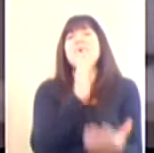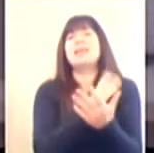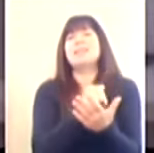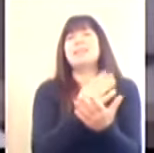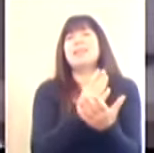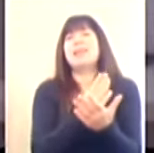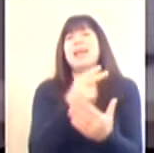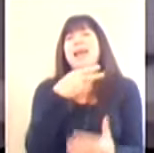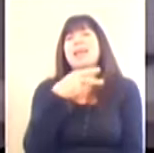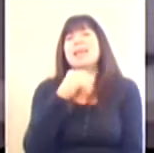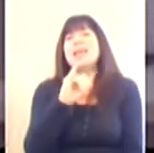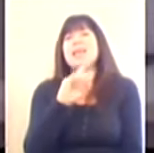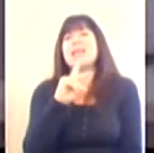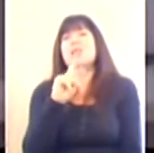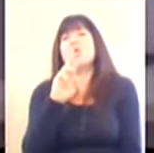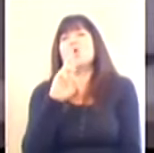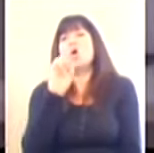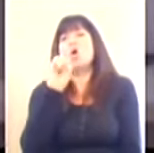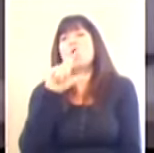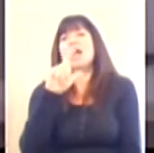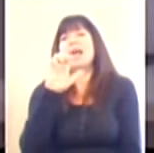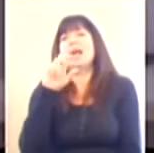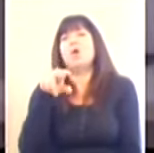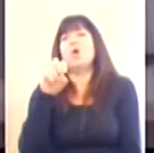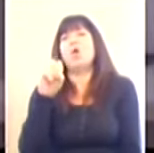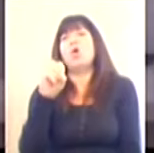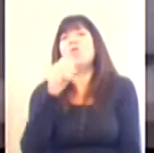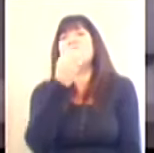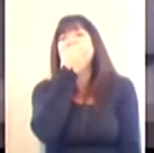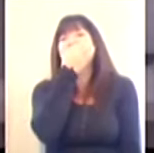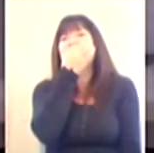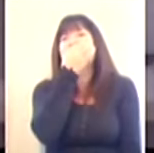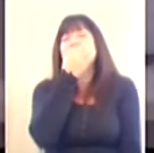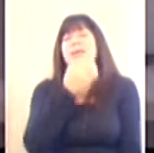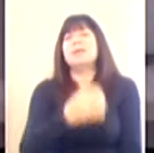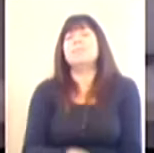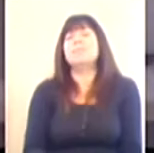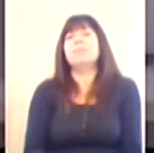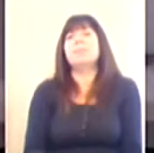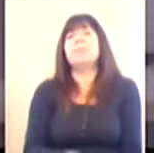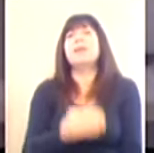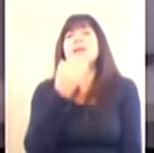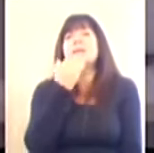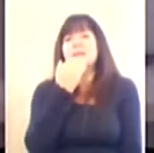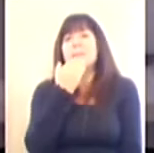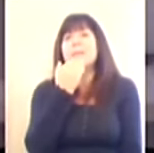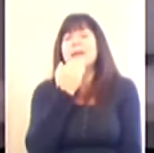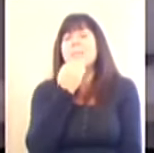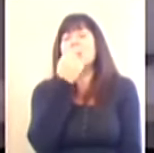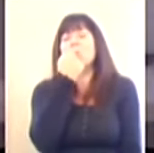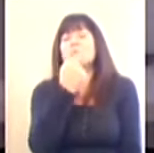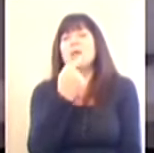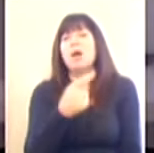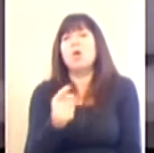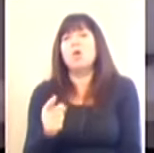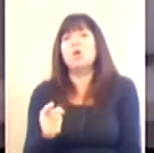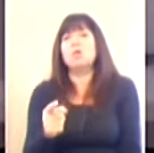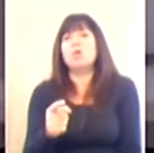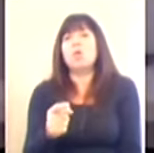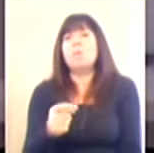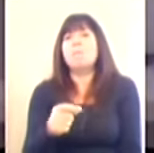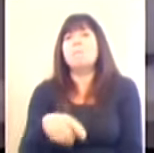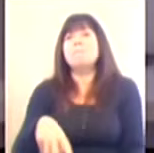en segundo lugar, pregunta Cristian García y Jorge Fríes desde Magallanes, si la región de Magallanes está